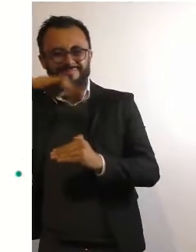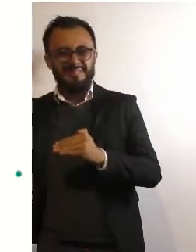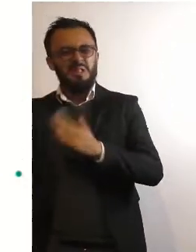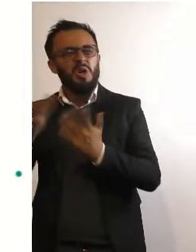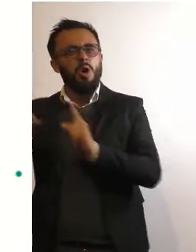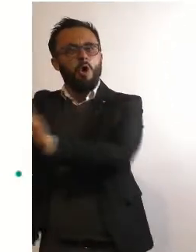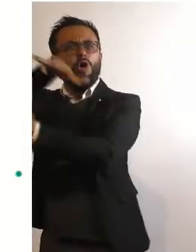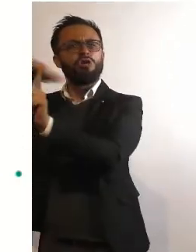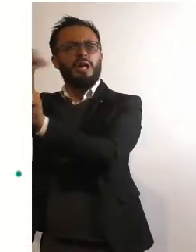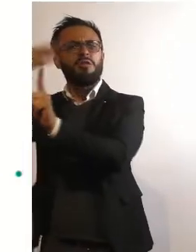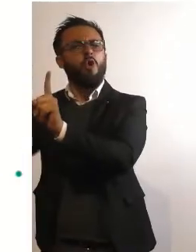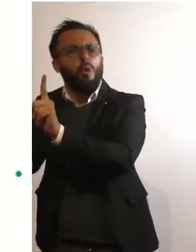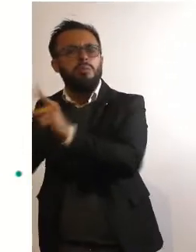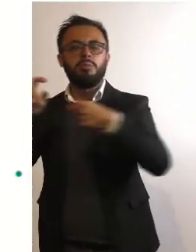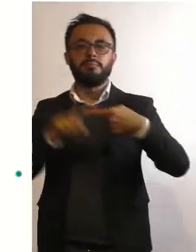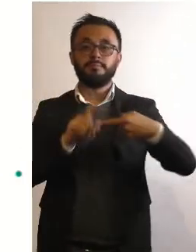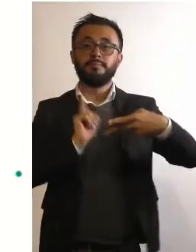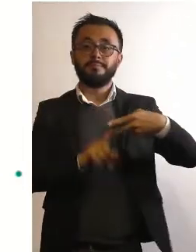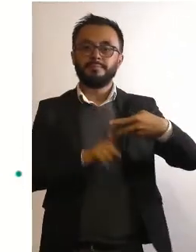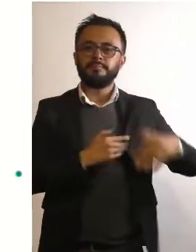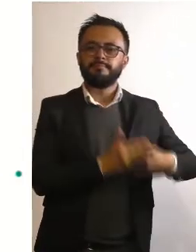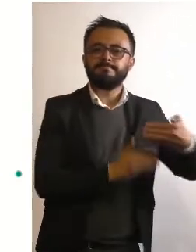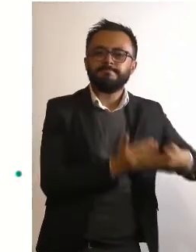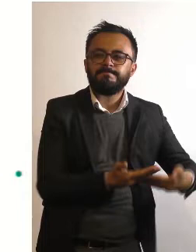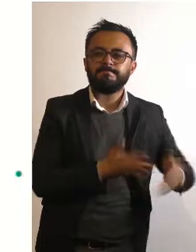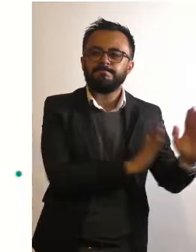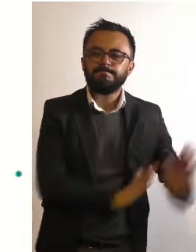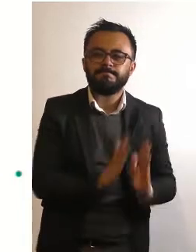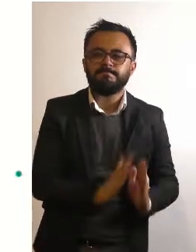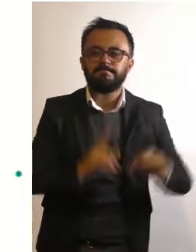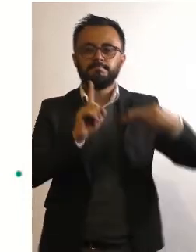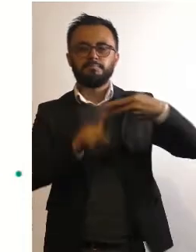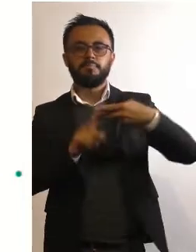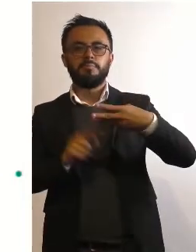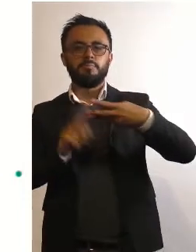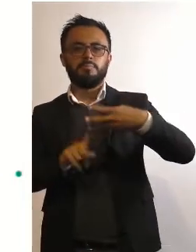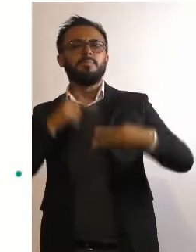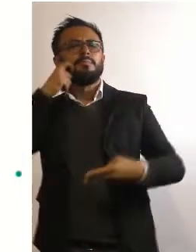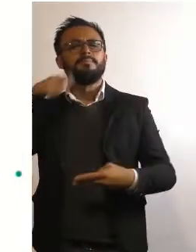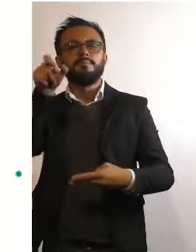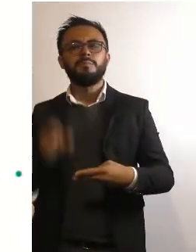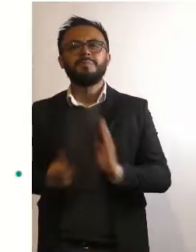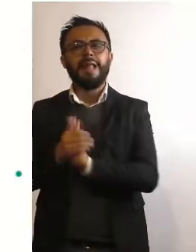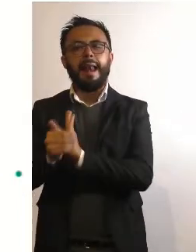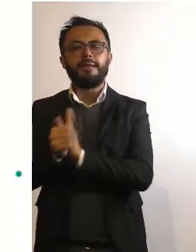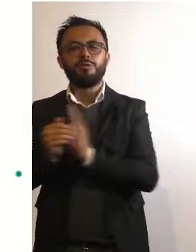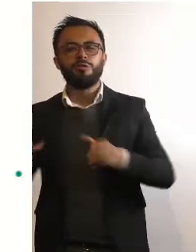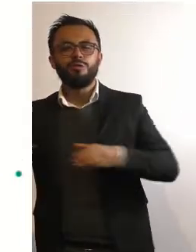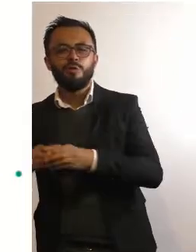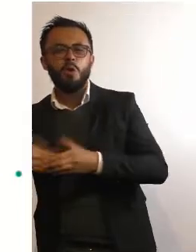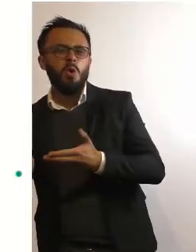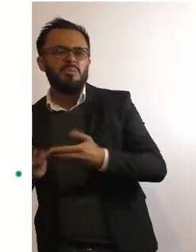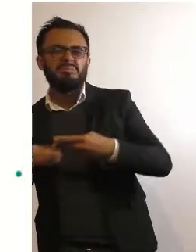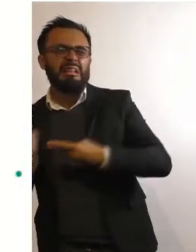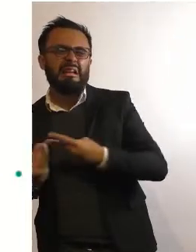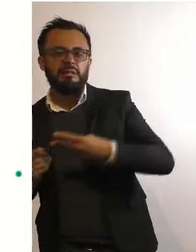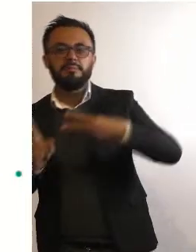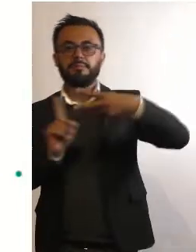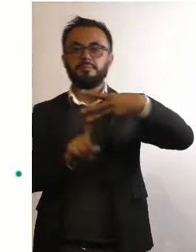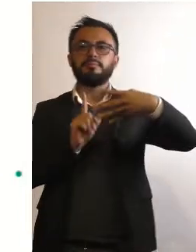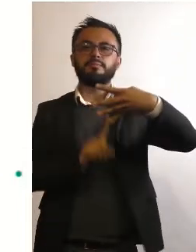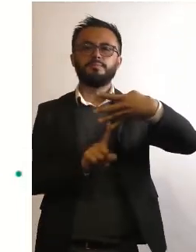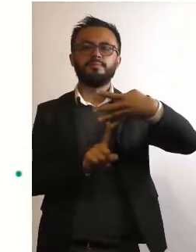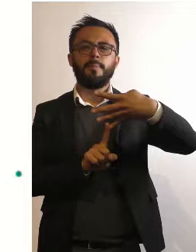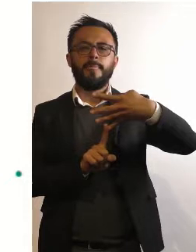planeación, nuestro talento humano, los temas de todo lo relacionado con el factor